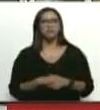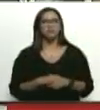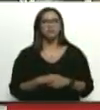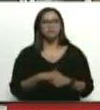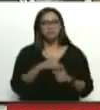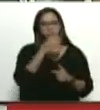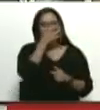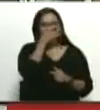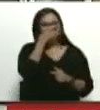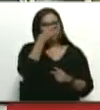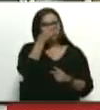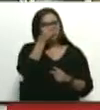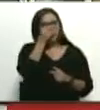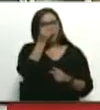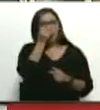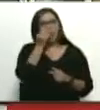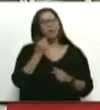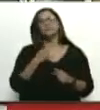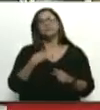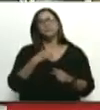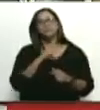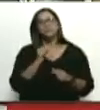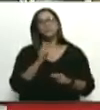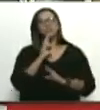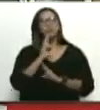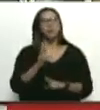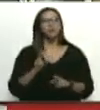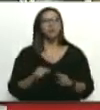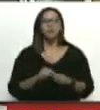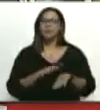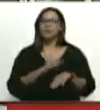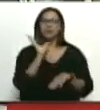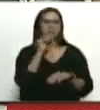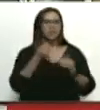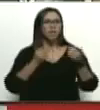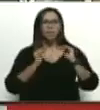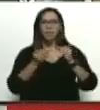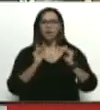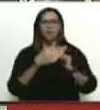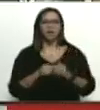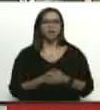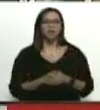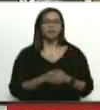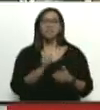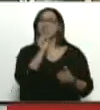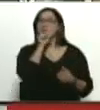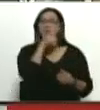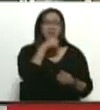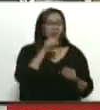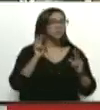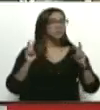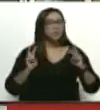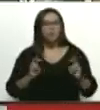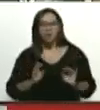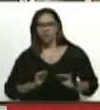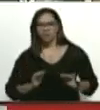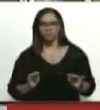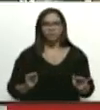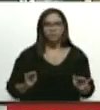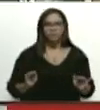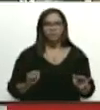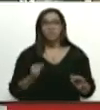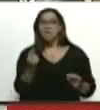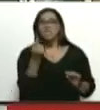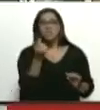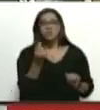Yo no le respondí como se merecía porque en verdad, repito, no tienen moral. Ni los viejos ni los nuevos tienen moral.